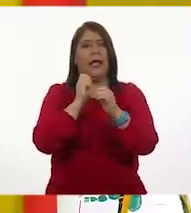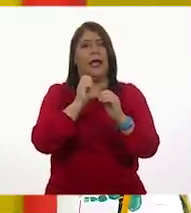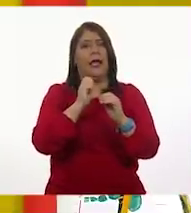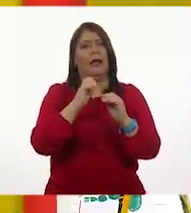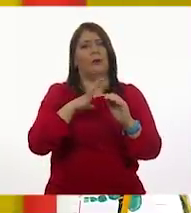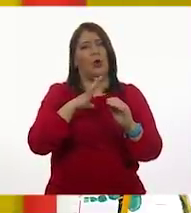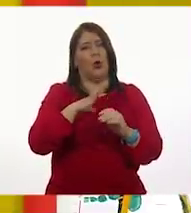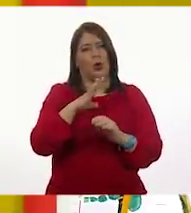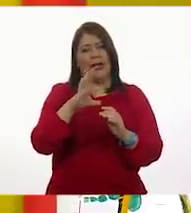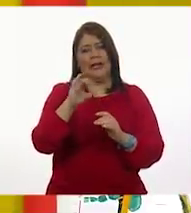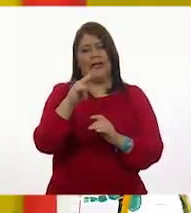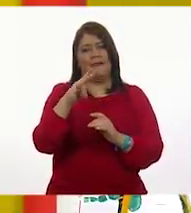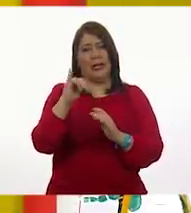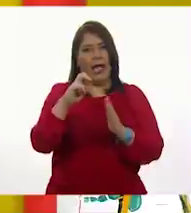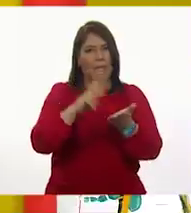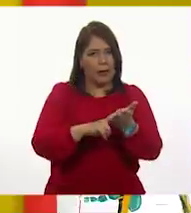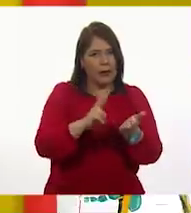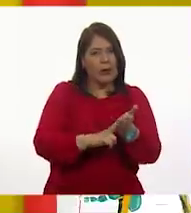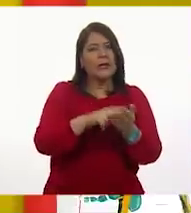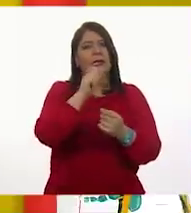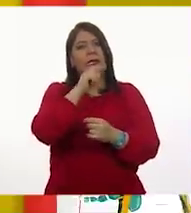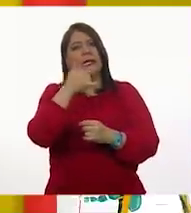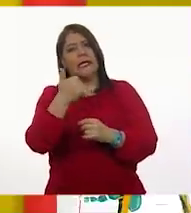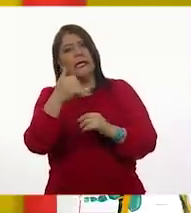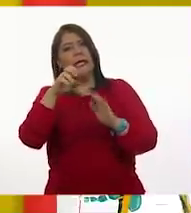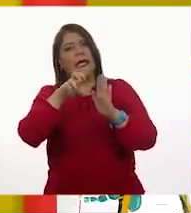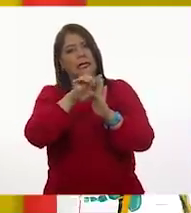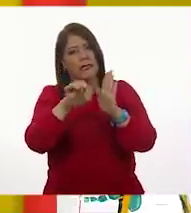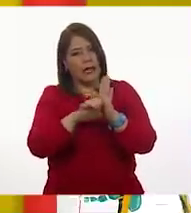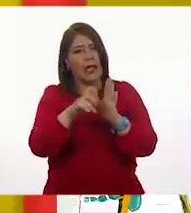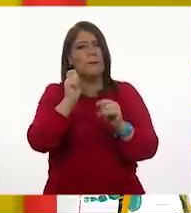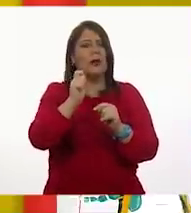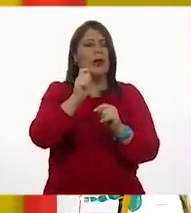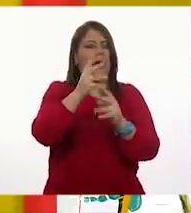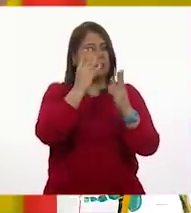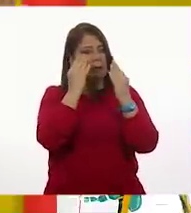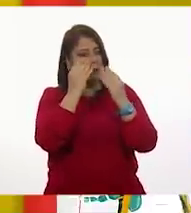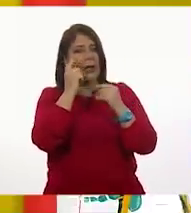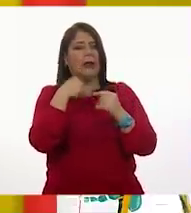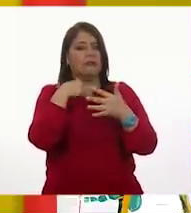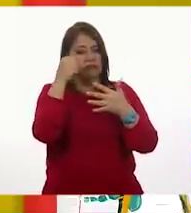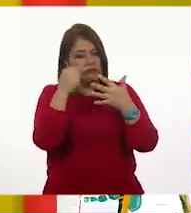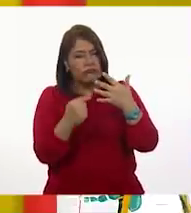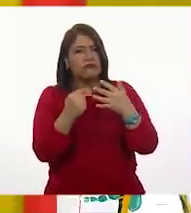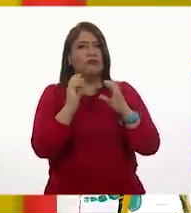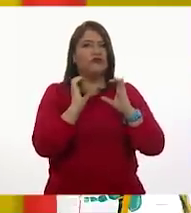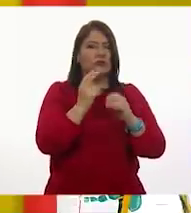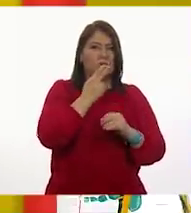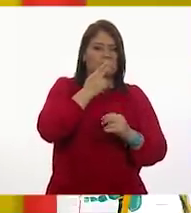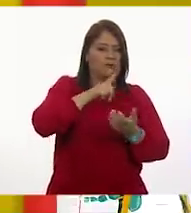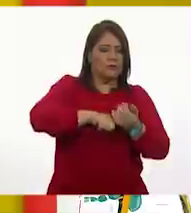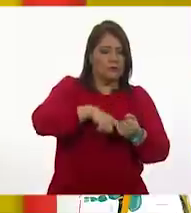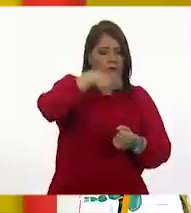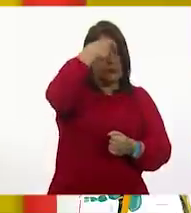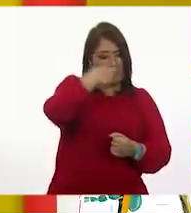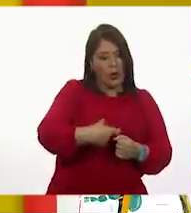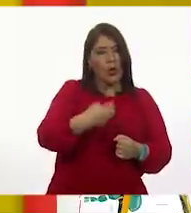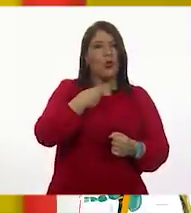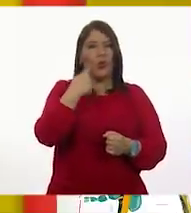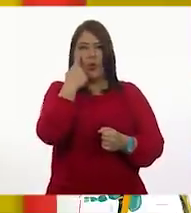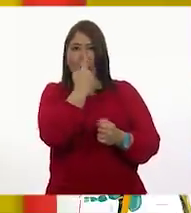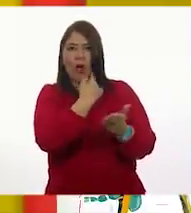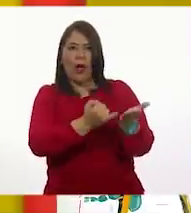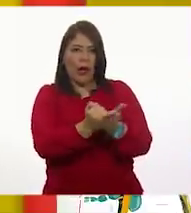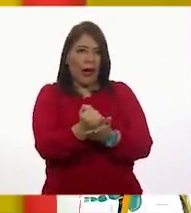hemos hablado mucho de nosotros mismos. Así es. De nuestro autocuidado, de las decisiones que tomamos, pero también es